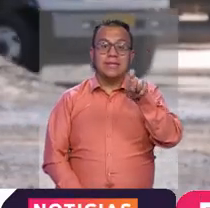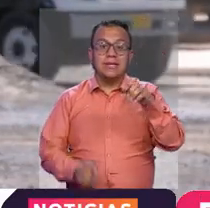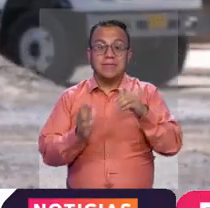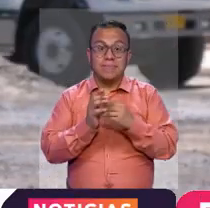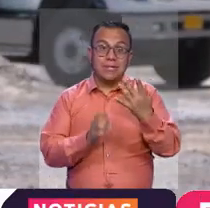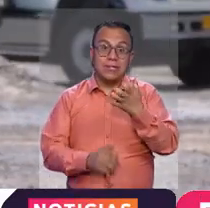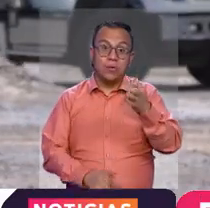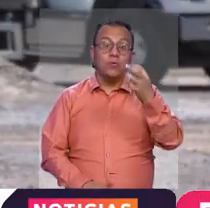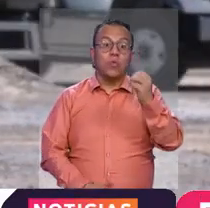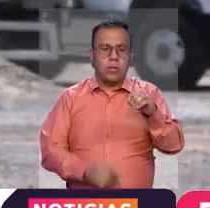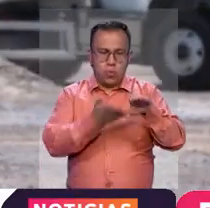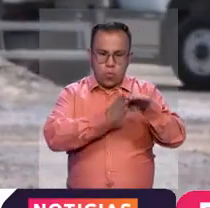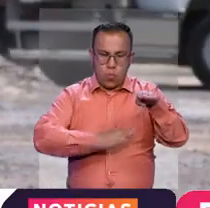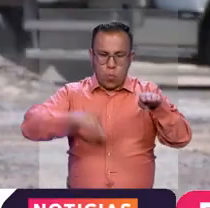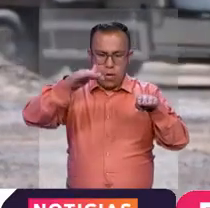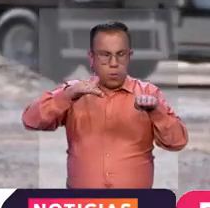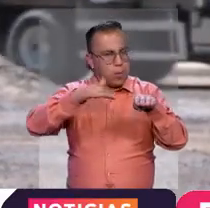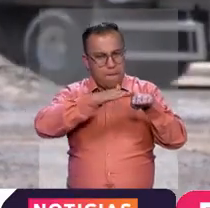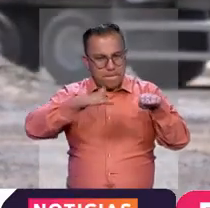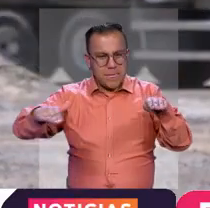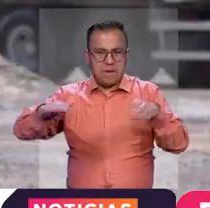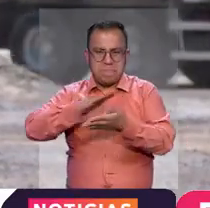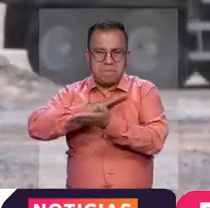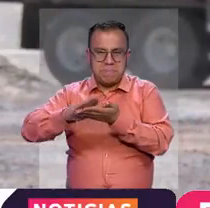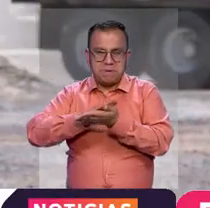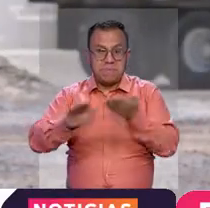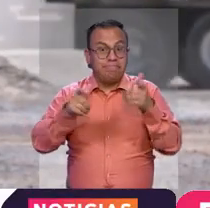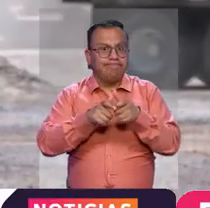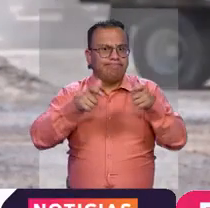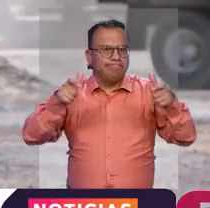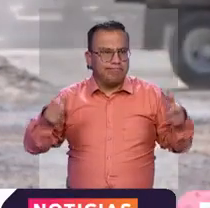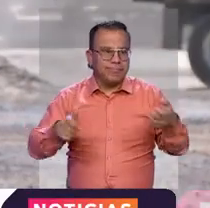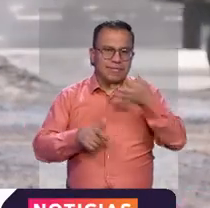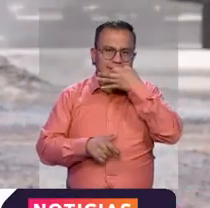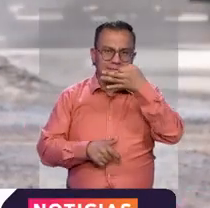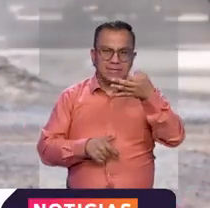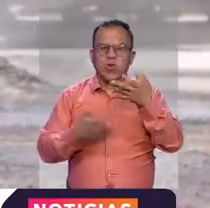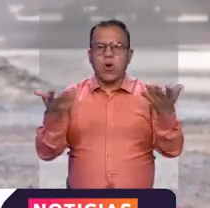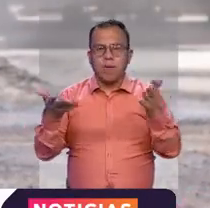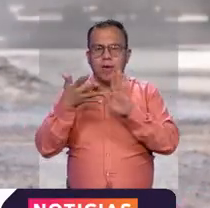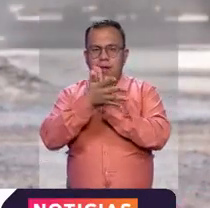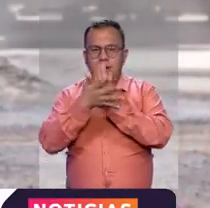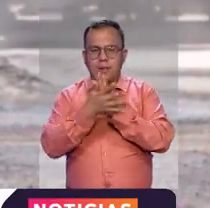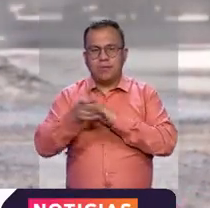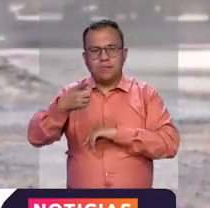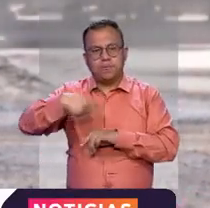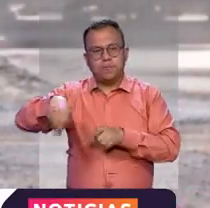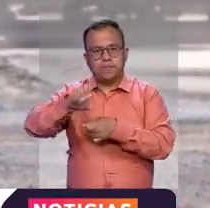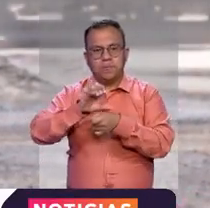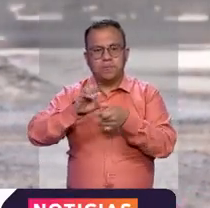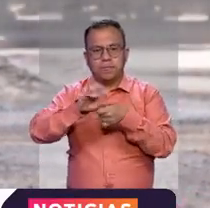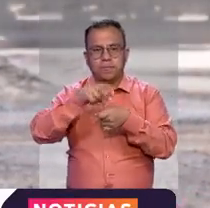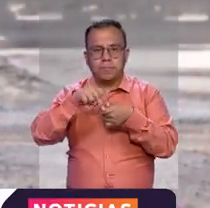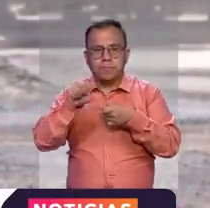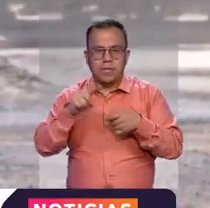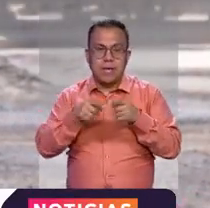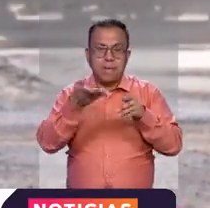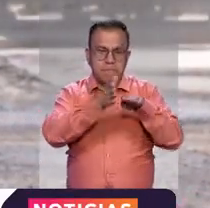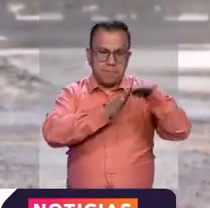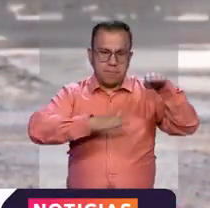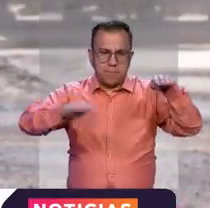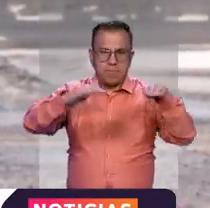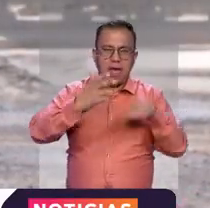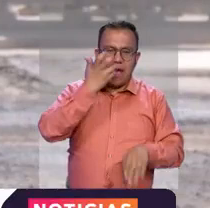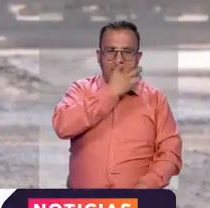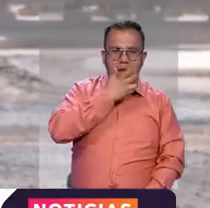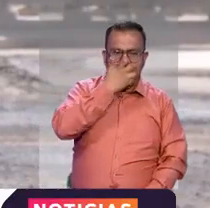326.604 han sido los huecos intervenidos este año. La mayoría denunciados por los ciudadanos. Estos huecos han sido tapados con mezcla en